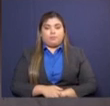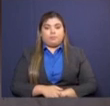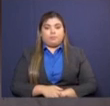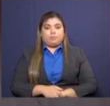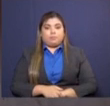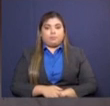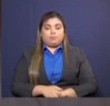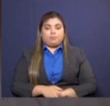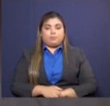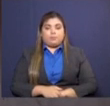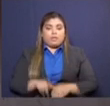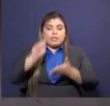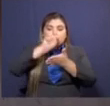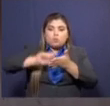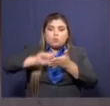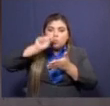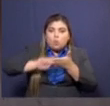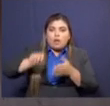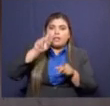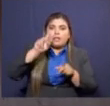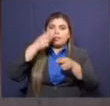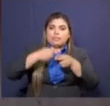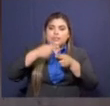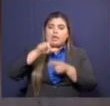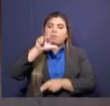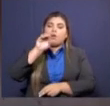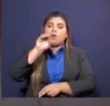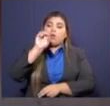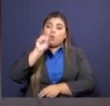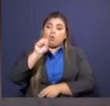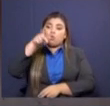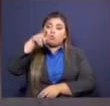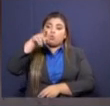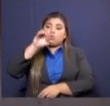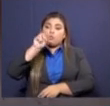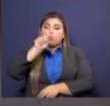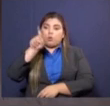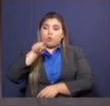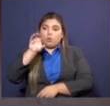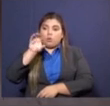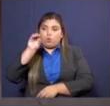el Centro Educativo Los Pozos de Herrera.